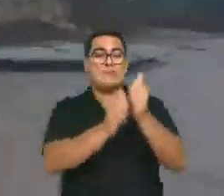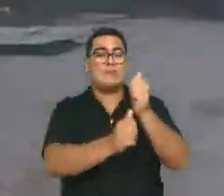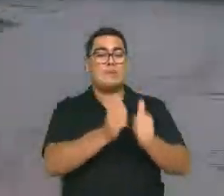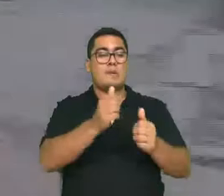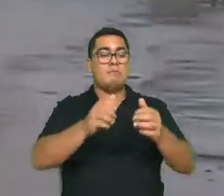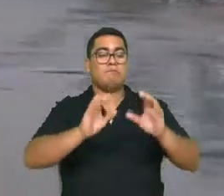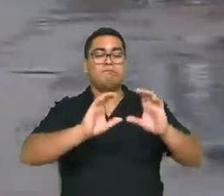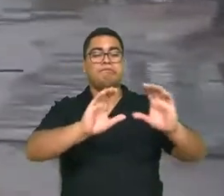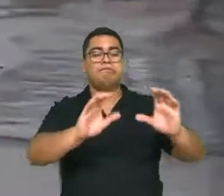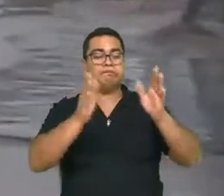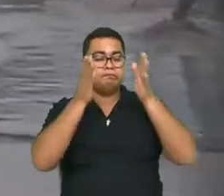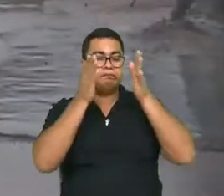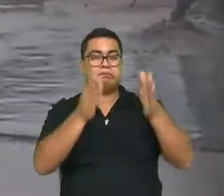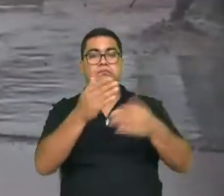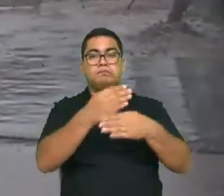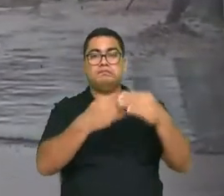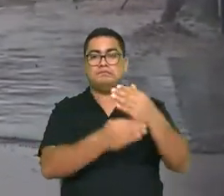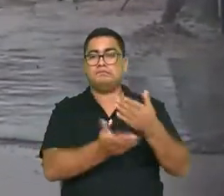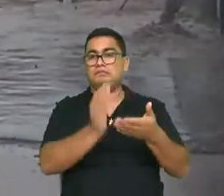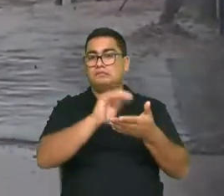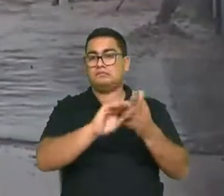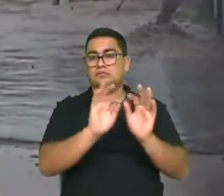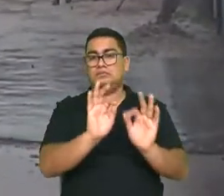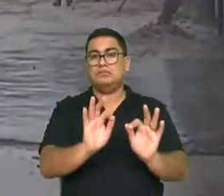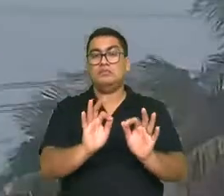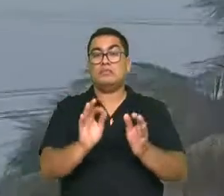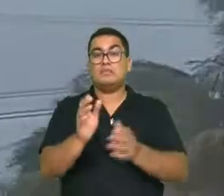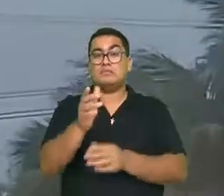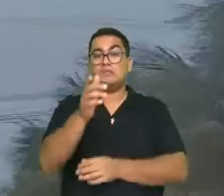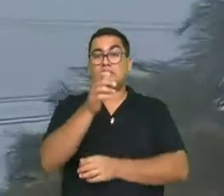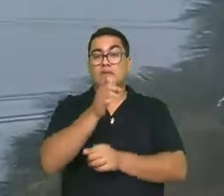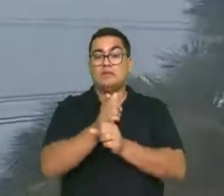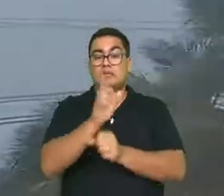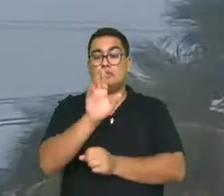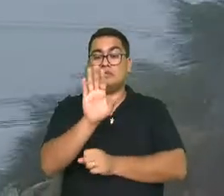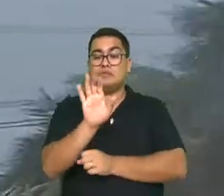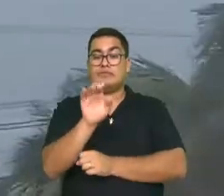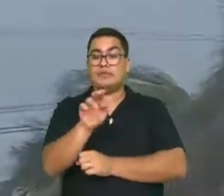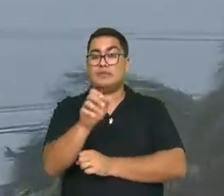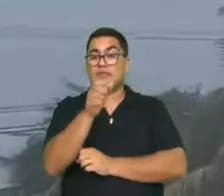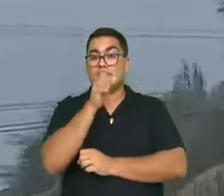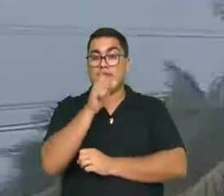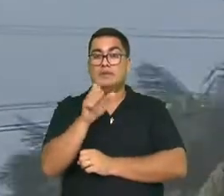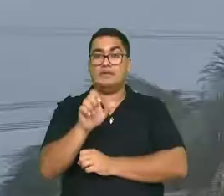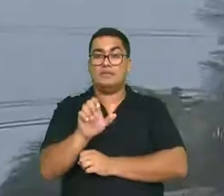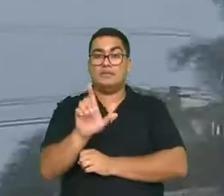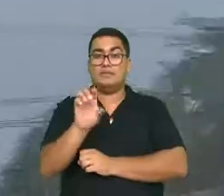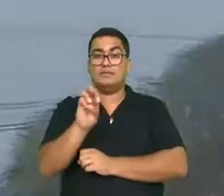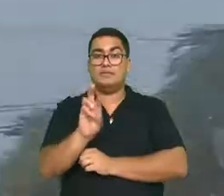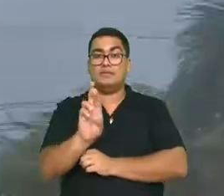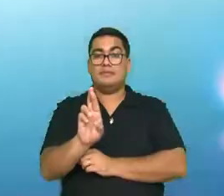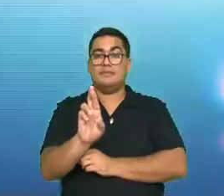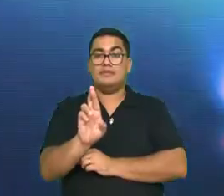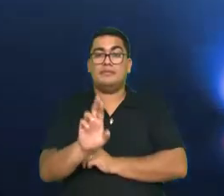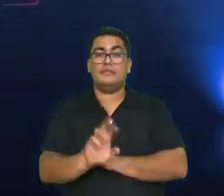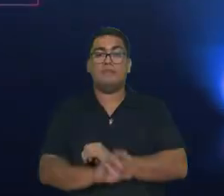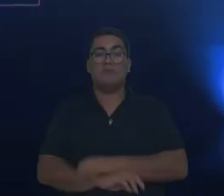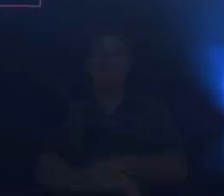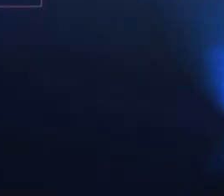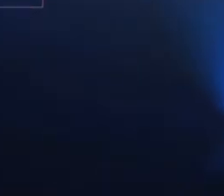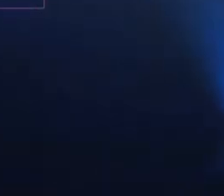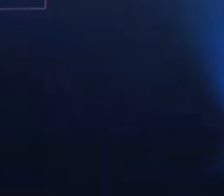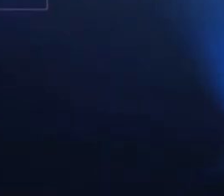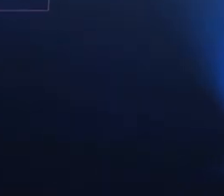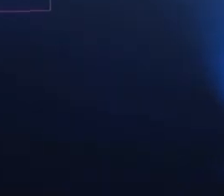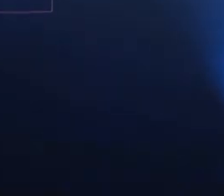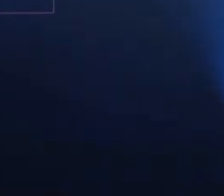ya están siendo atendidas. Con cámara de Rubén Castro, para el canal parlamentario les informó Elmer Marcia.